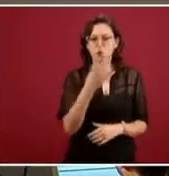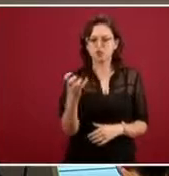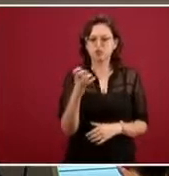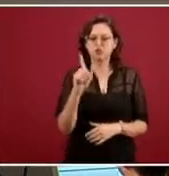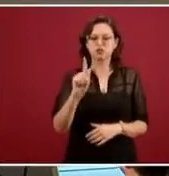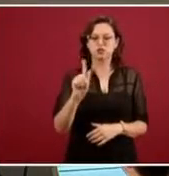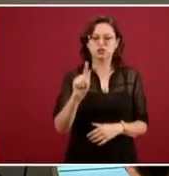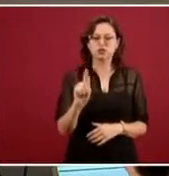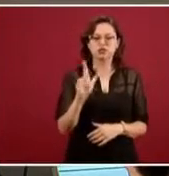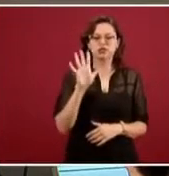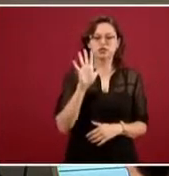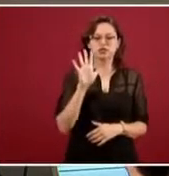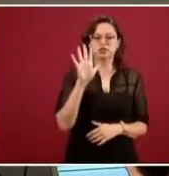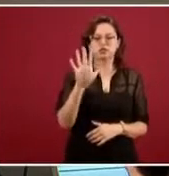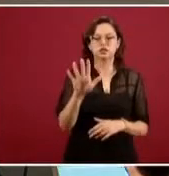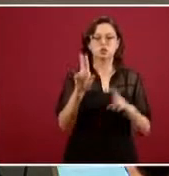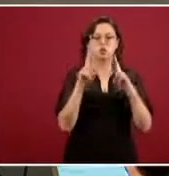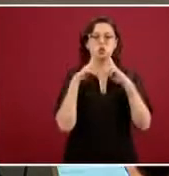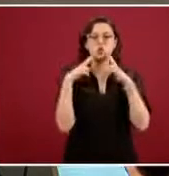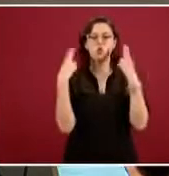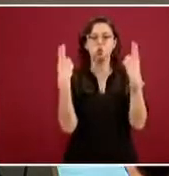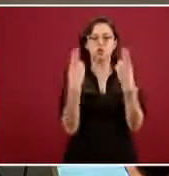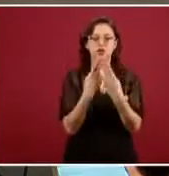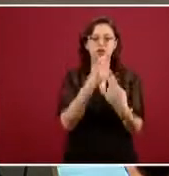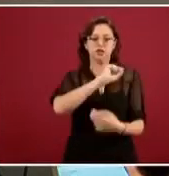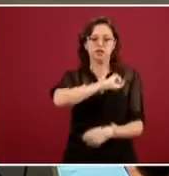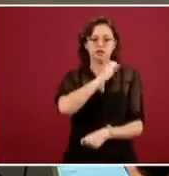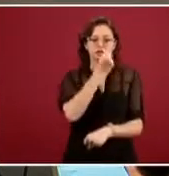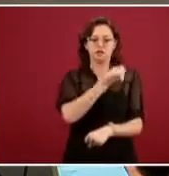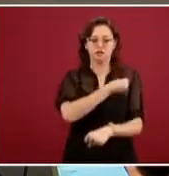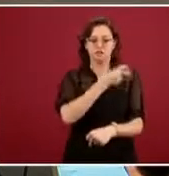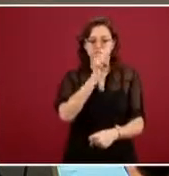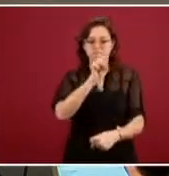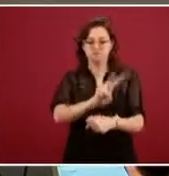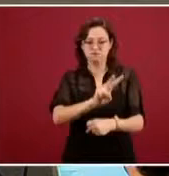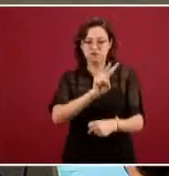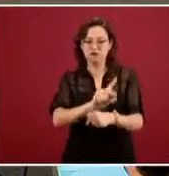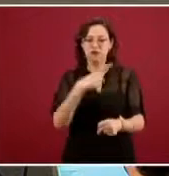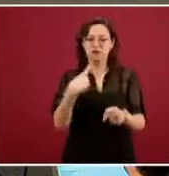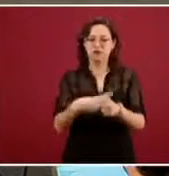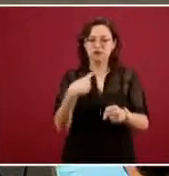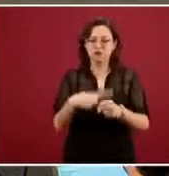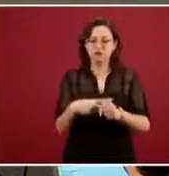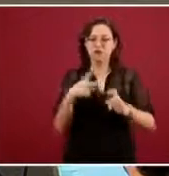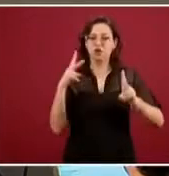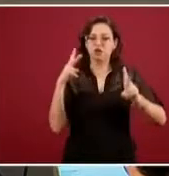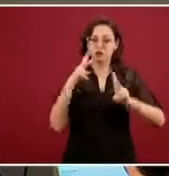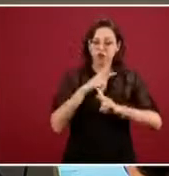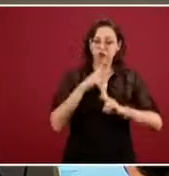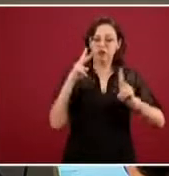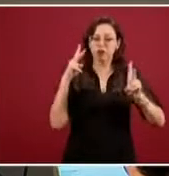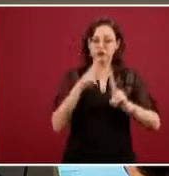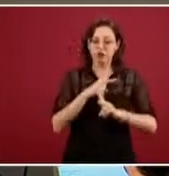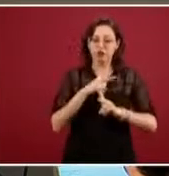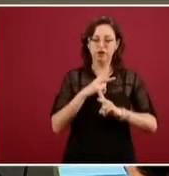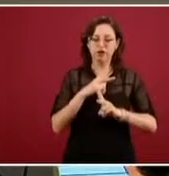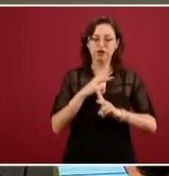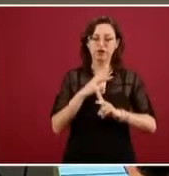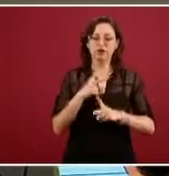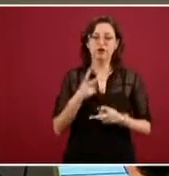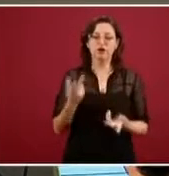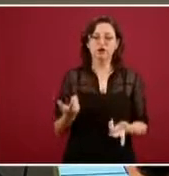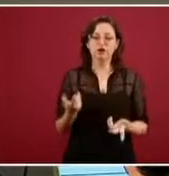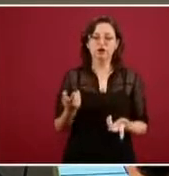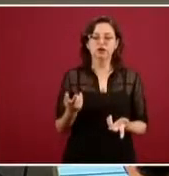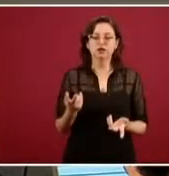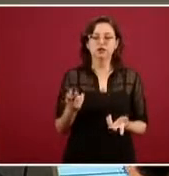475 unidades de salud monitoras de enfermedad respiratoria, antiguamente conocidas como unidades